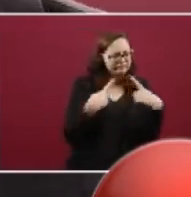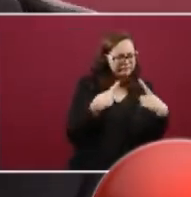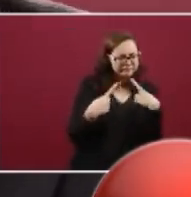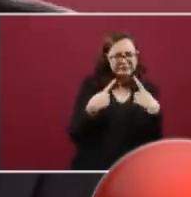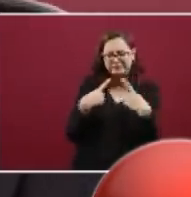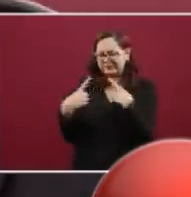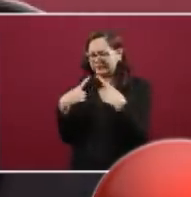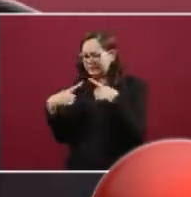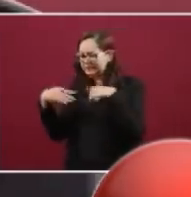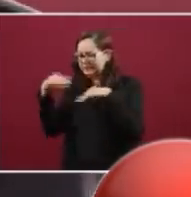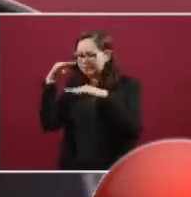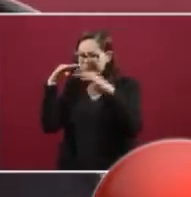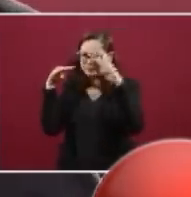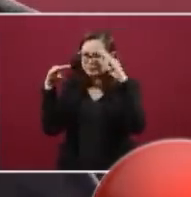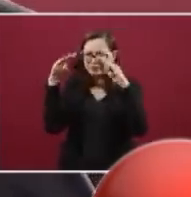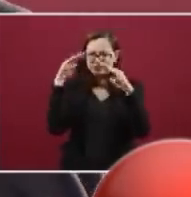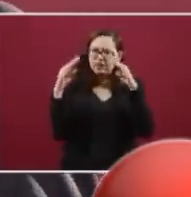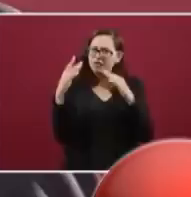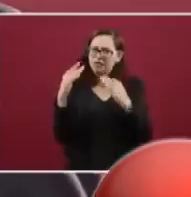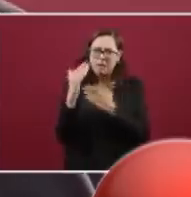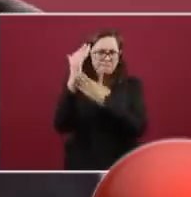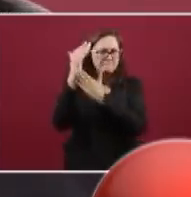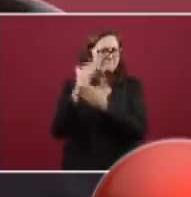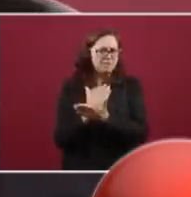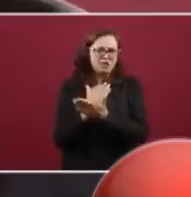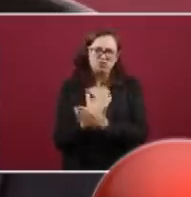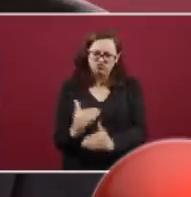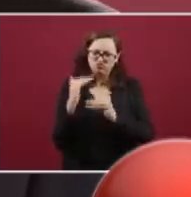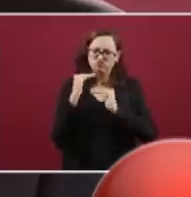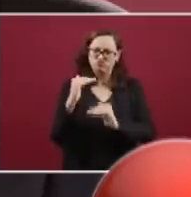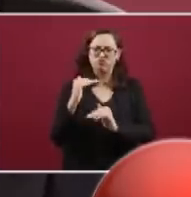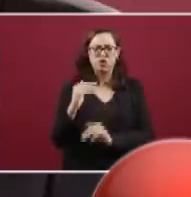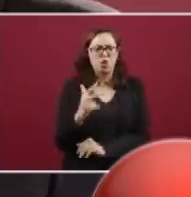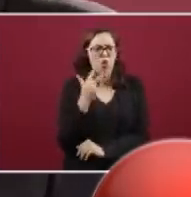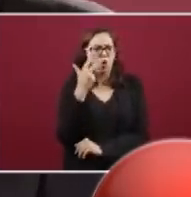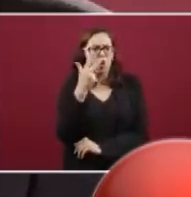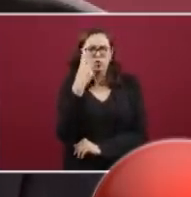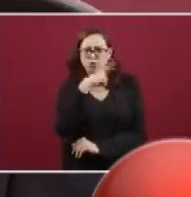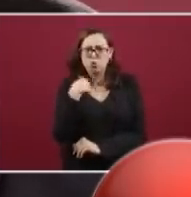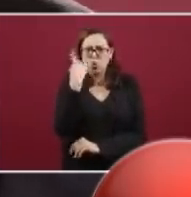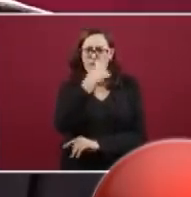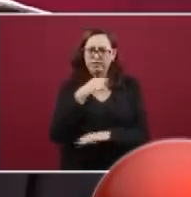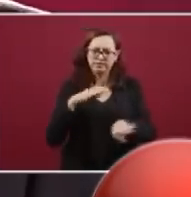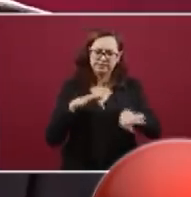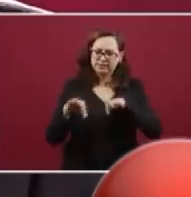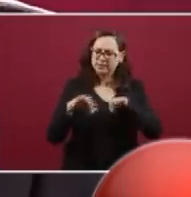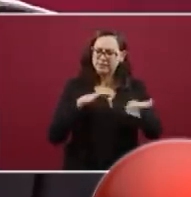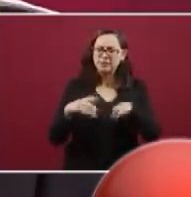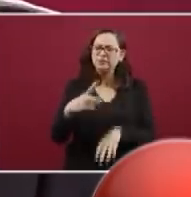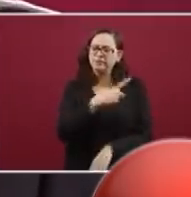que debían ser 8 horas de trabajo.